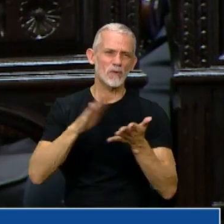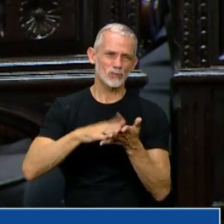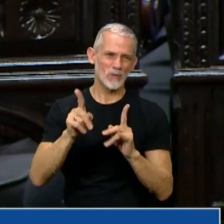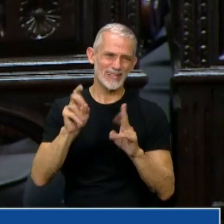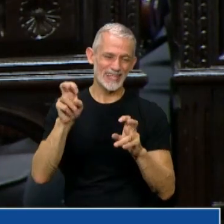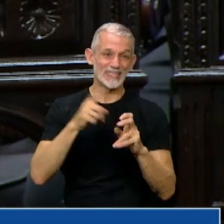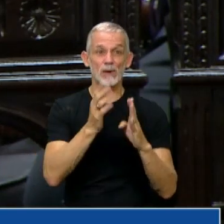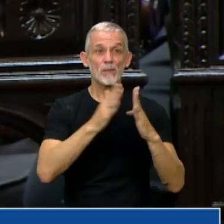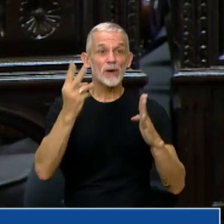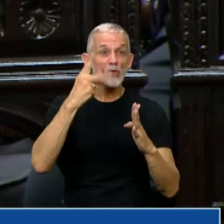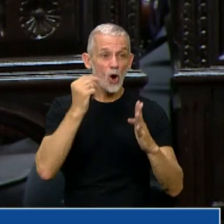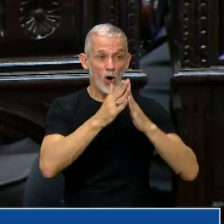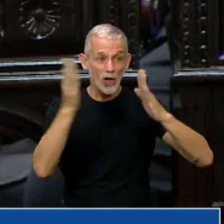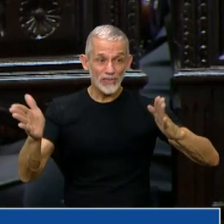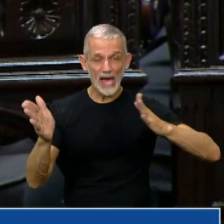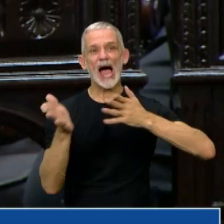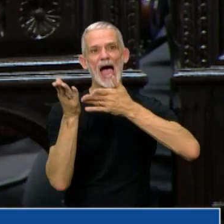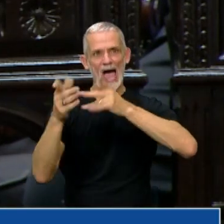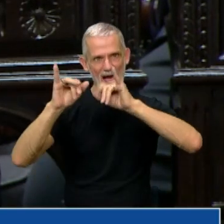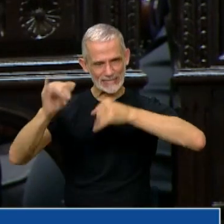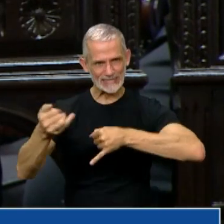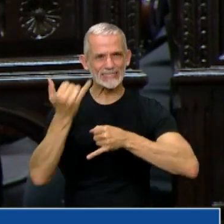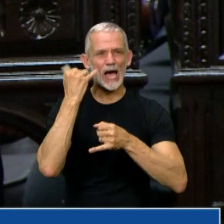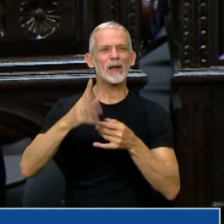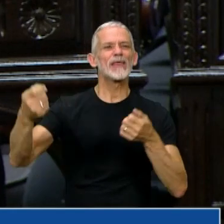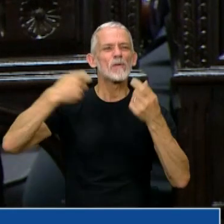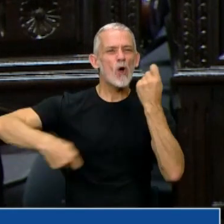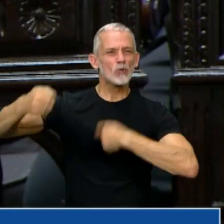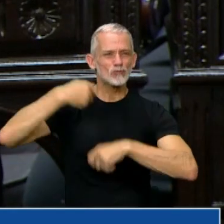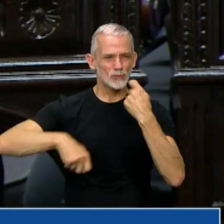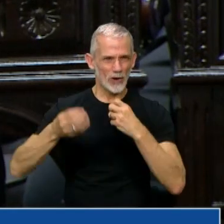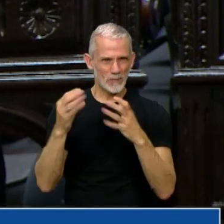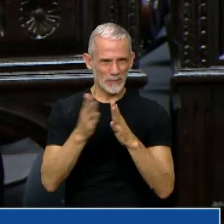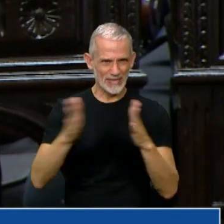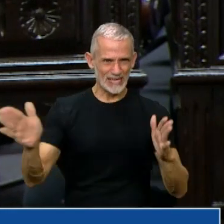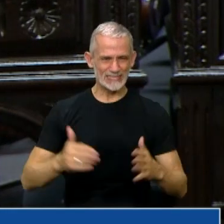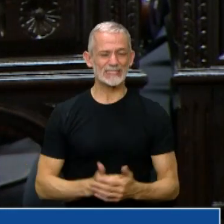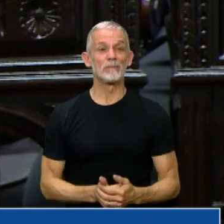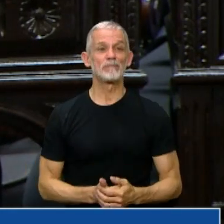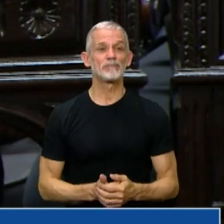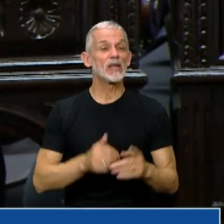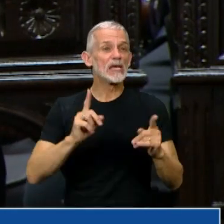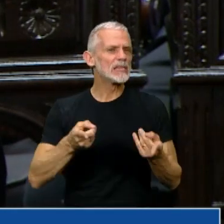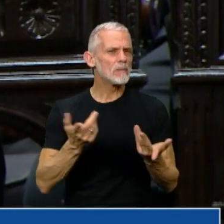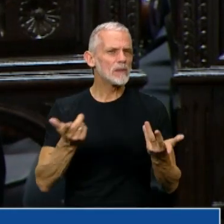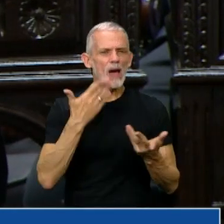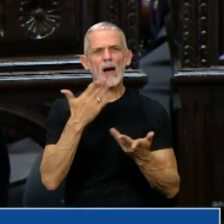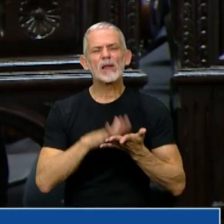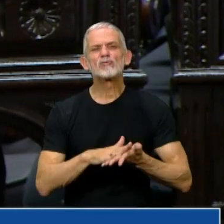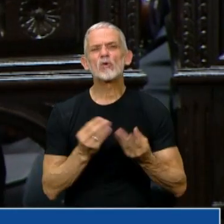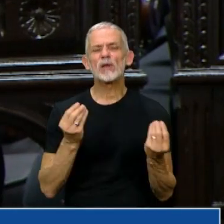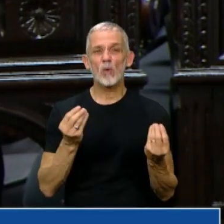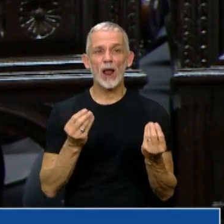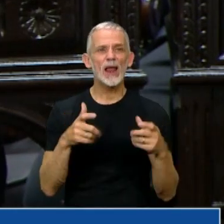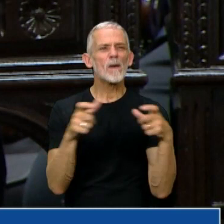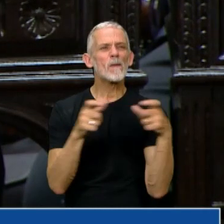recién tendrán que pasar 48 horas para que esos mecanismos funcionen. Pero también hay que hablar de